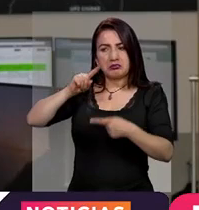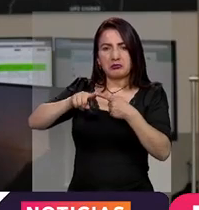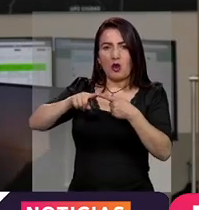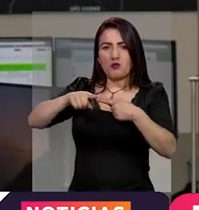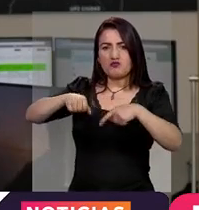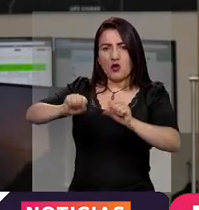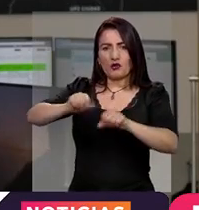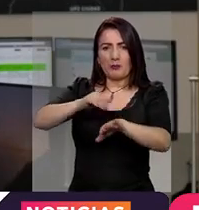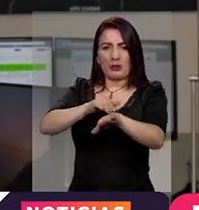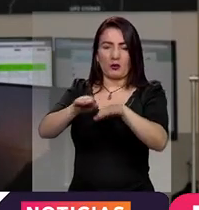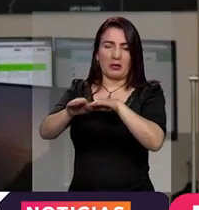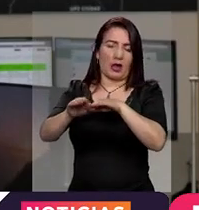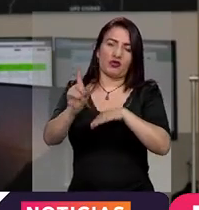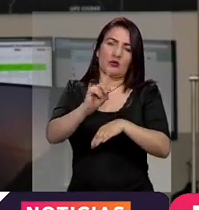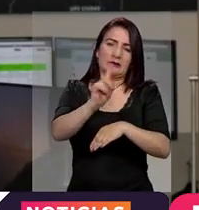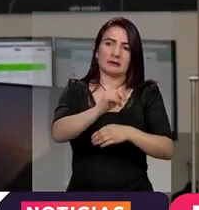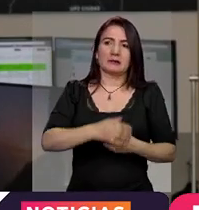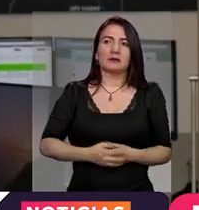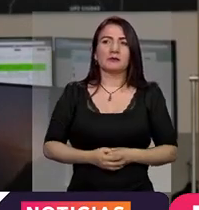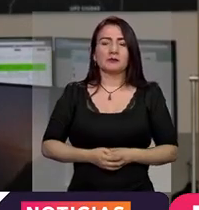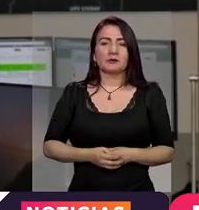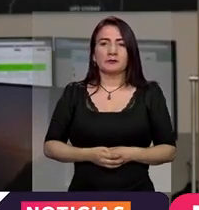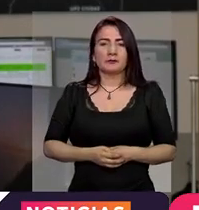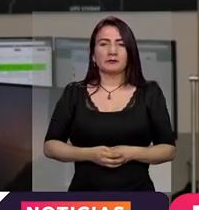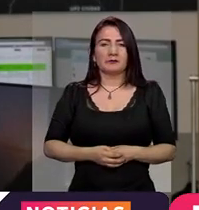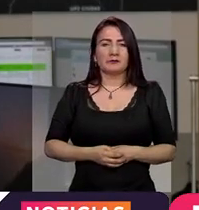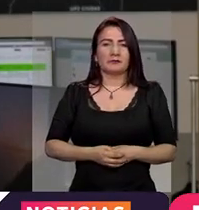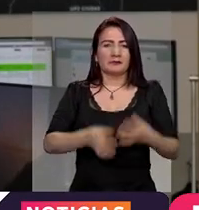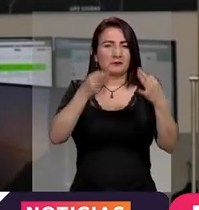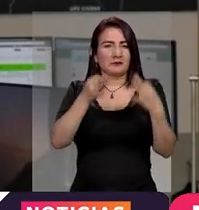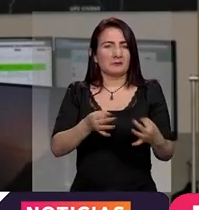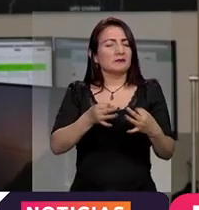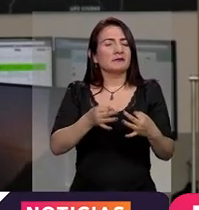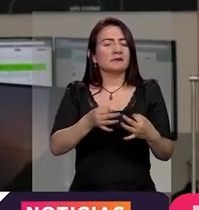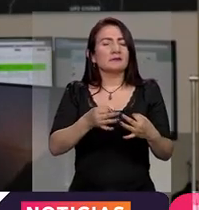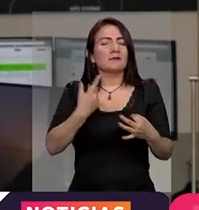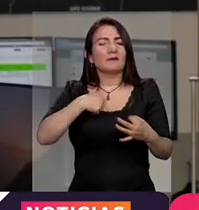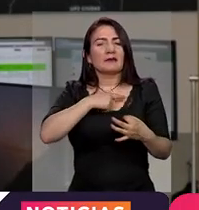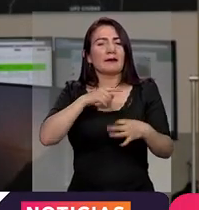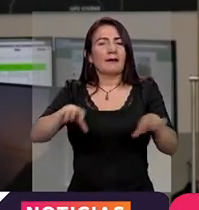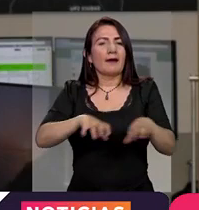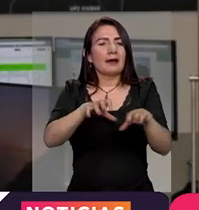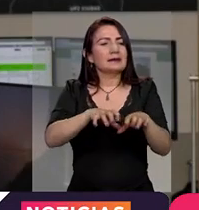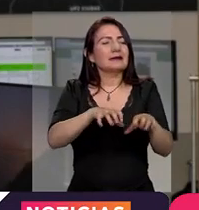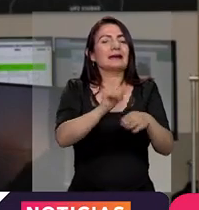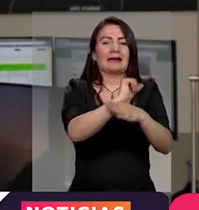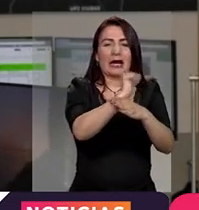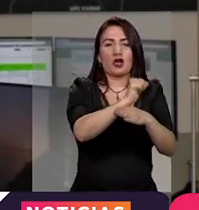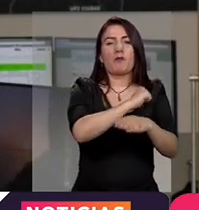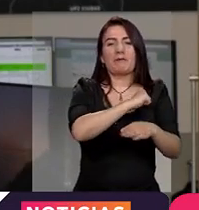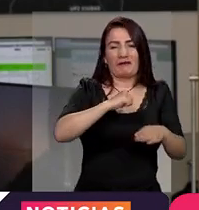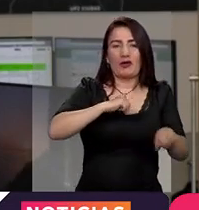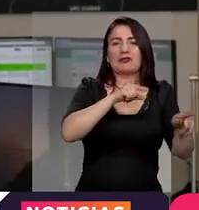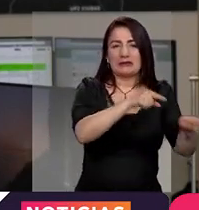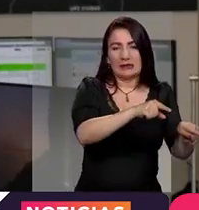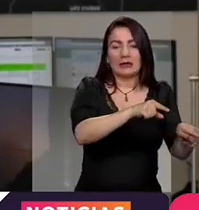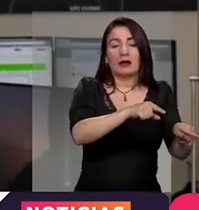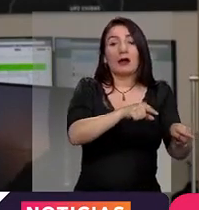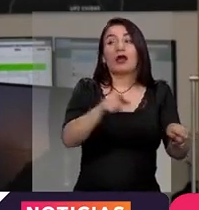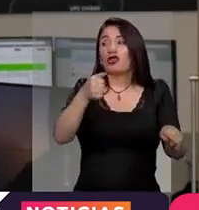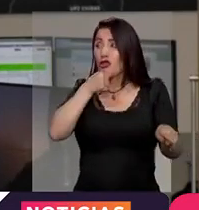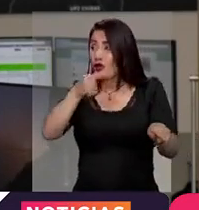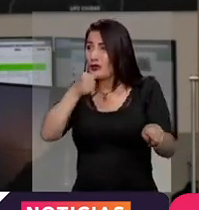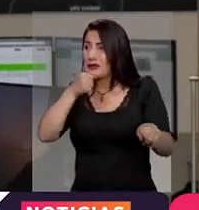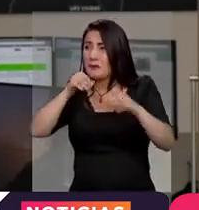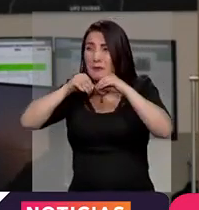para las motos eso es un ejercicio que solamente hemos realizado para los vehículos privados y esa noticia que ha